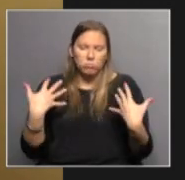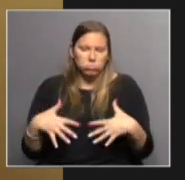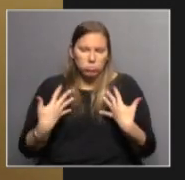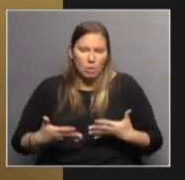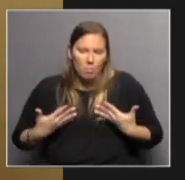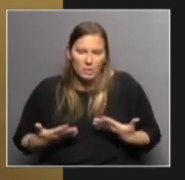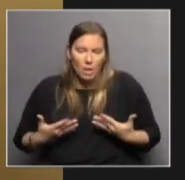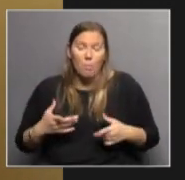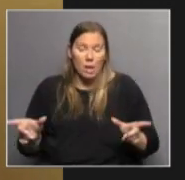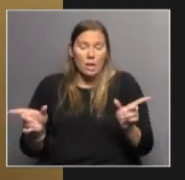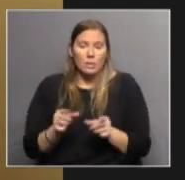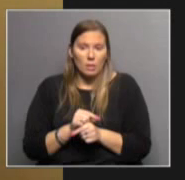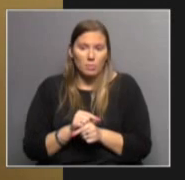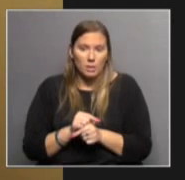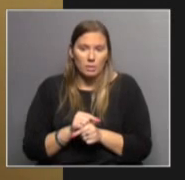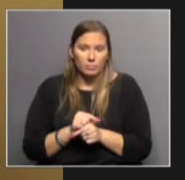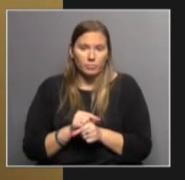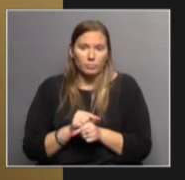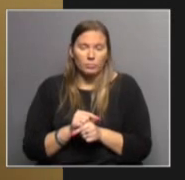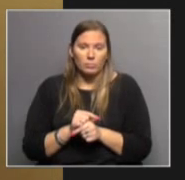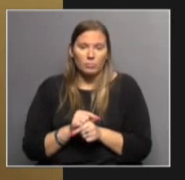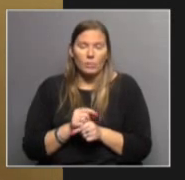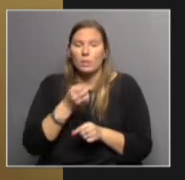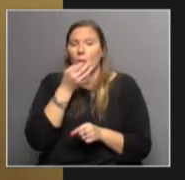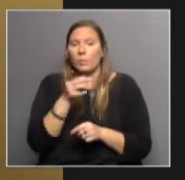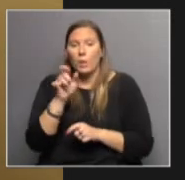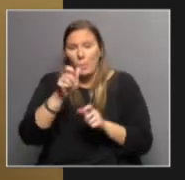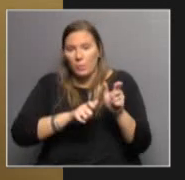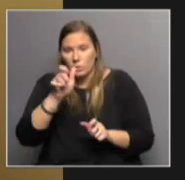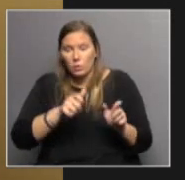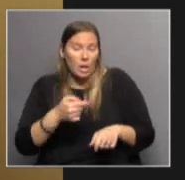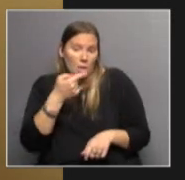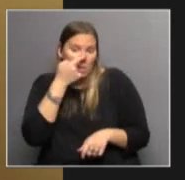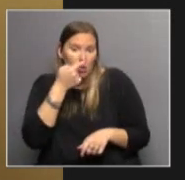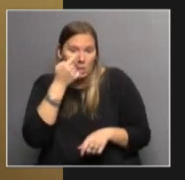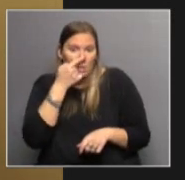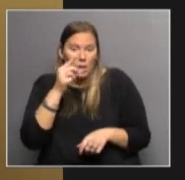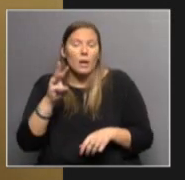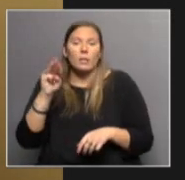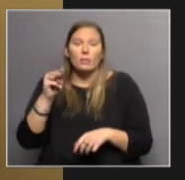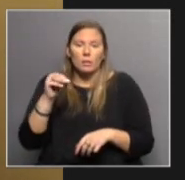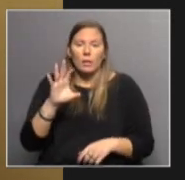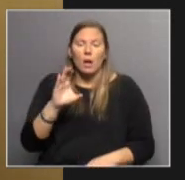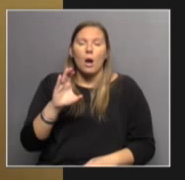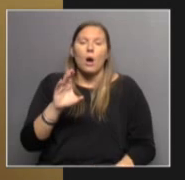bueno, para ir cerrando, estaría bueno que entren las personas que están interesadas al Instagram